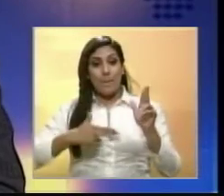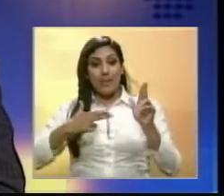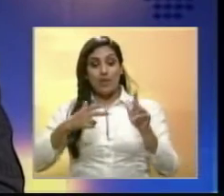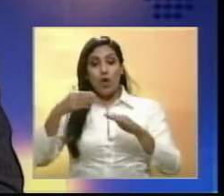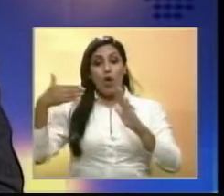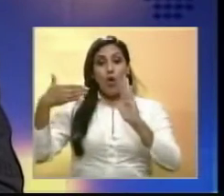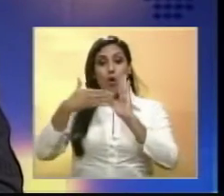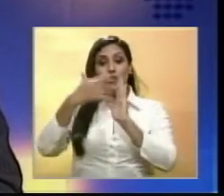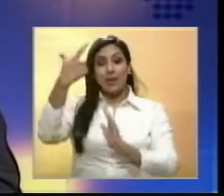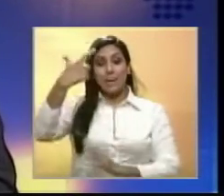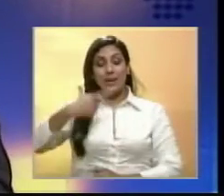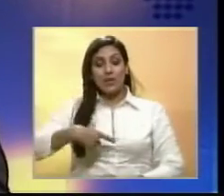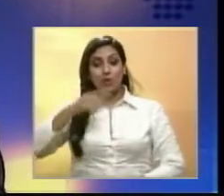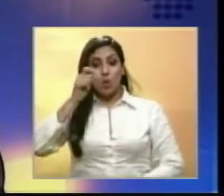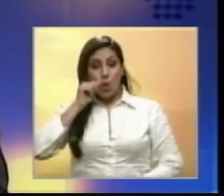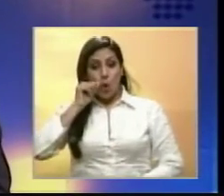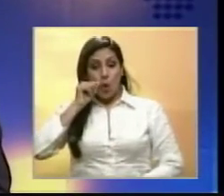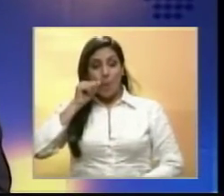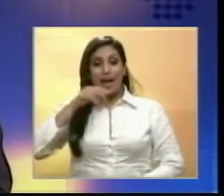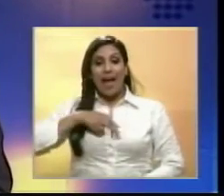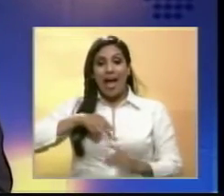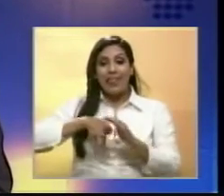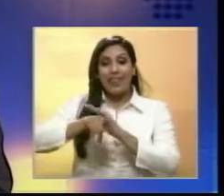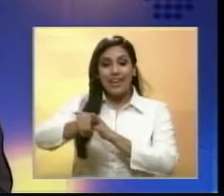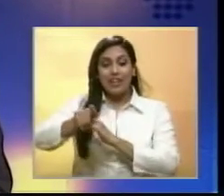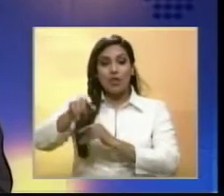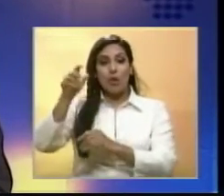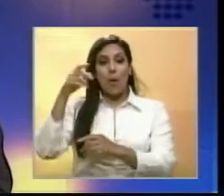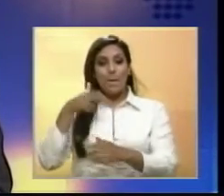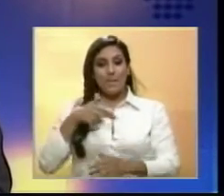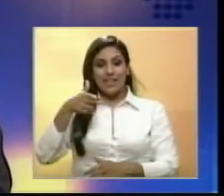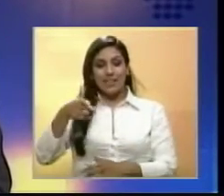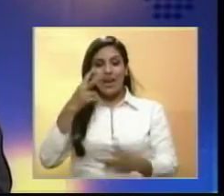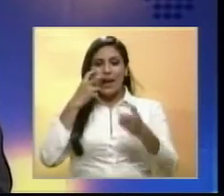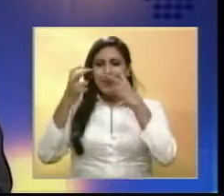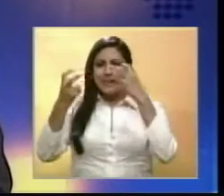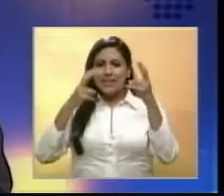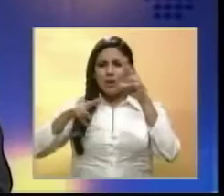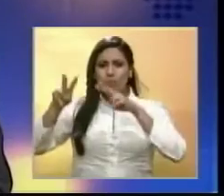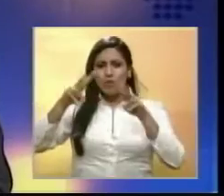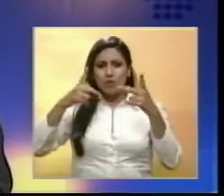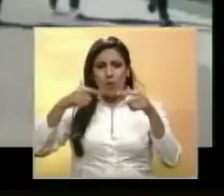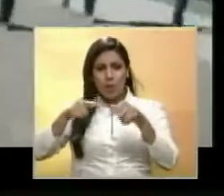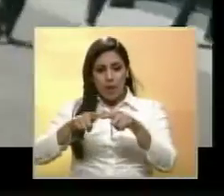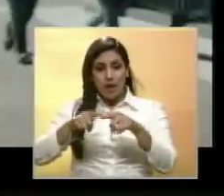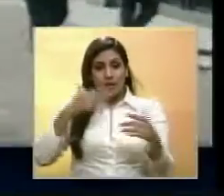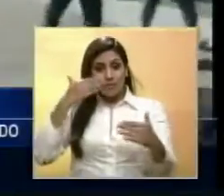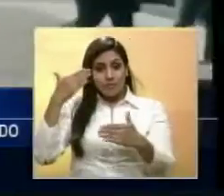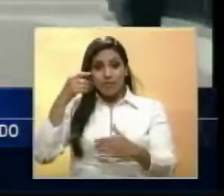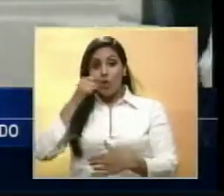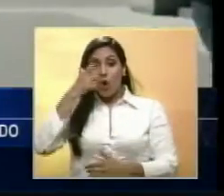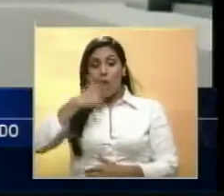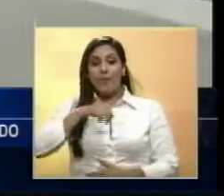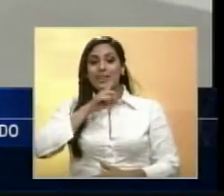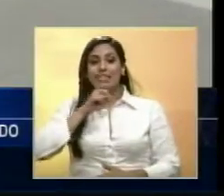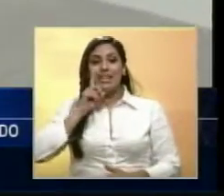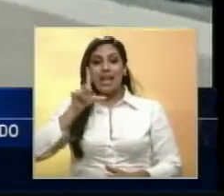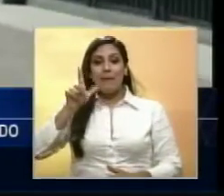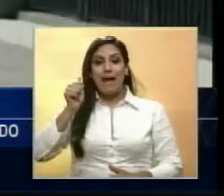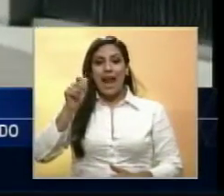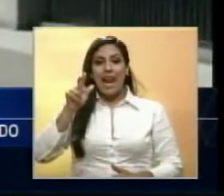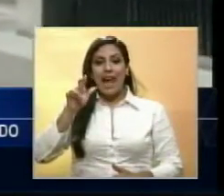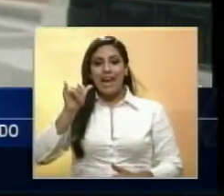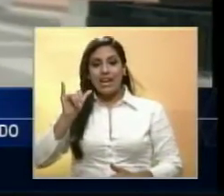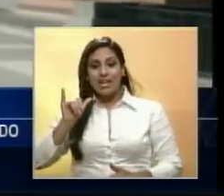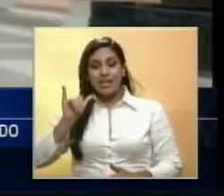contra un agente al hombre que entró con una pistola en el centro de visitantes del complejo y fue detenido. El sospechoso fue identificado como Larry